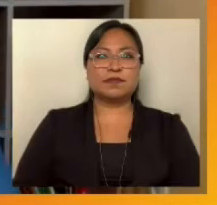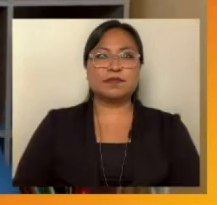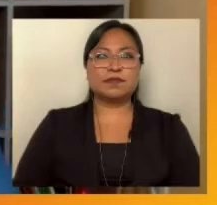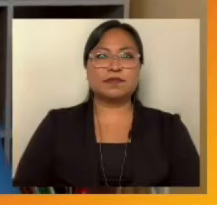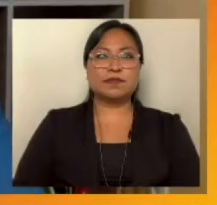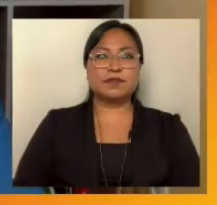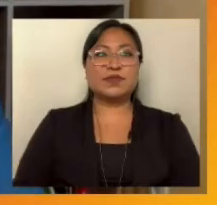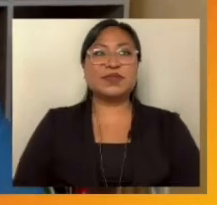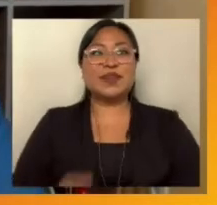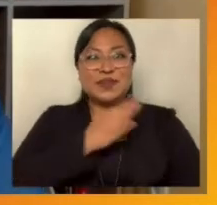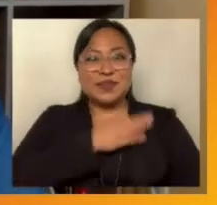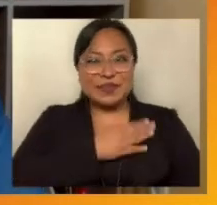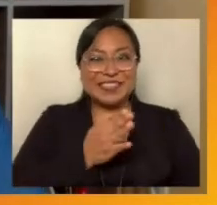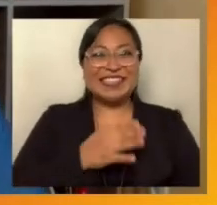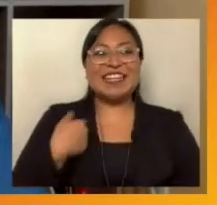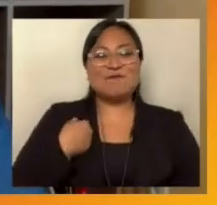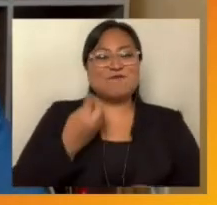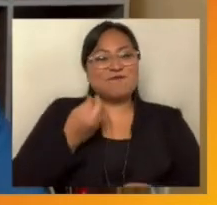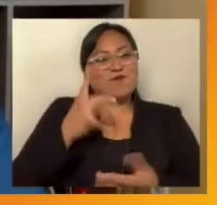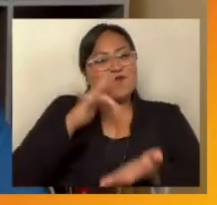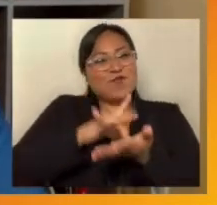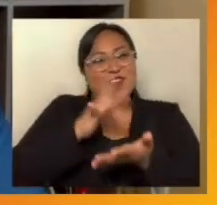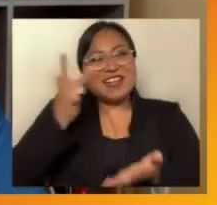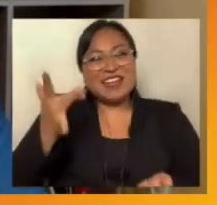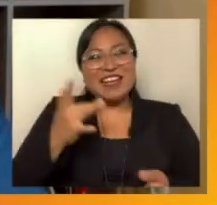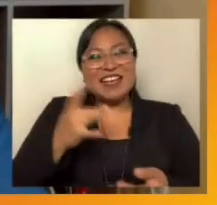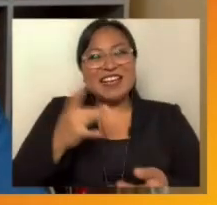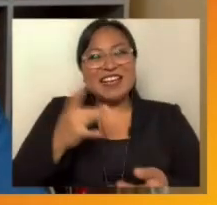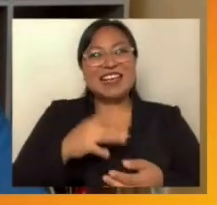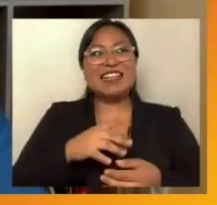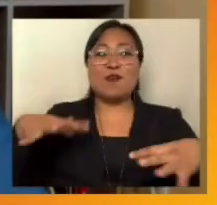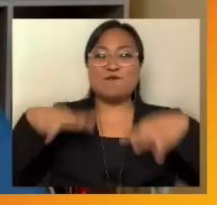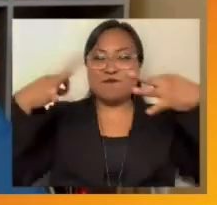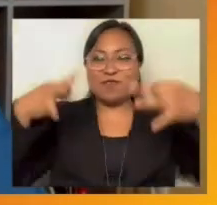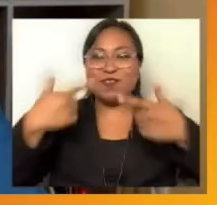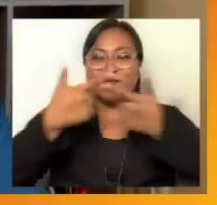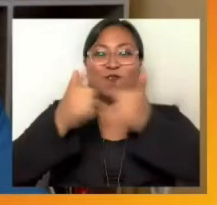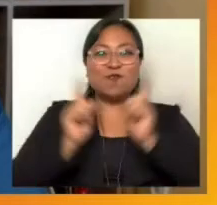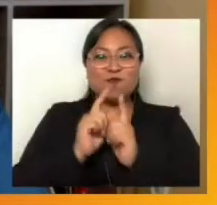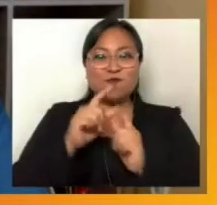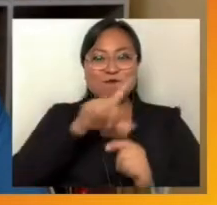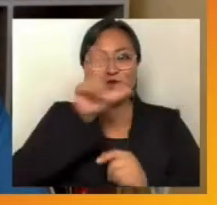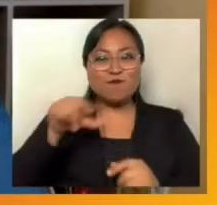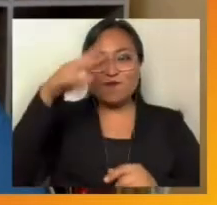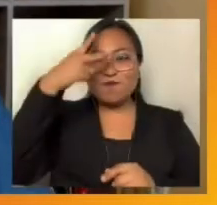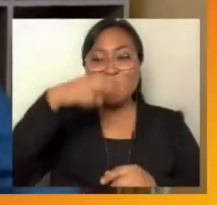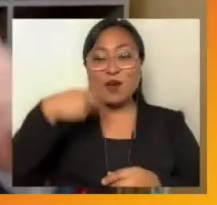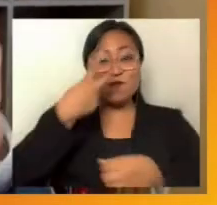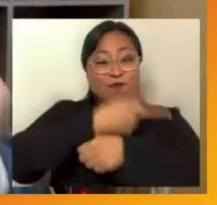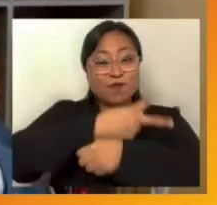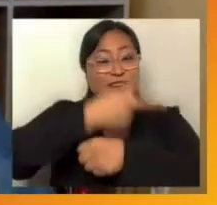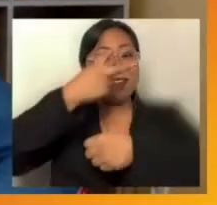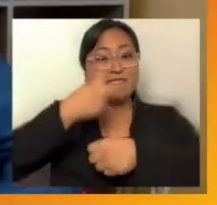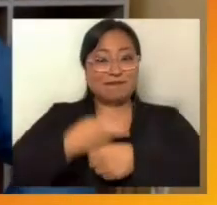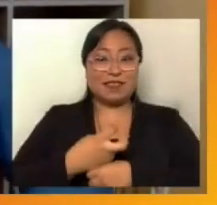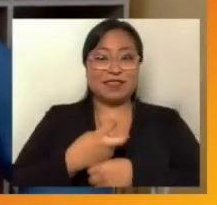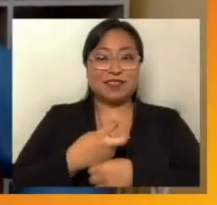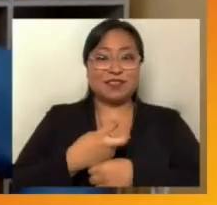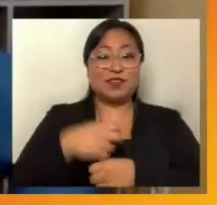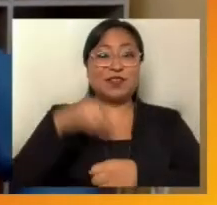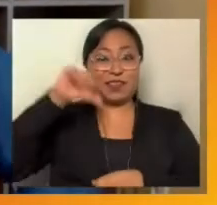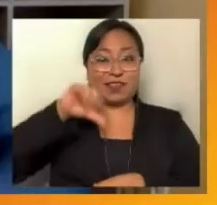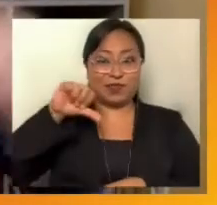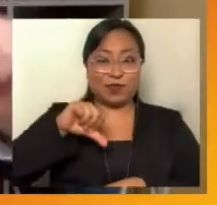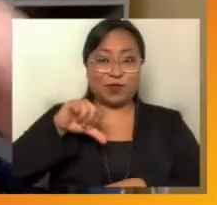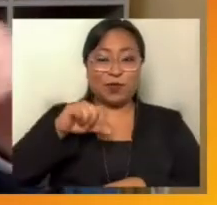Buenas y muchísimas gracias a Fundación Grupo México por la invitación de hoy a